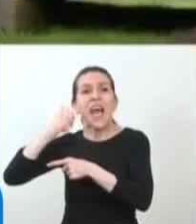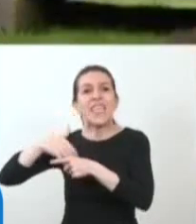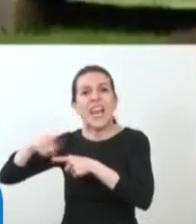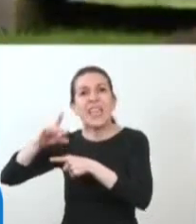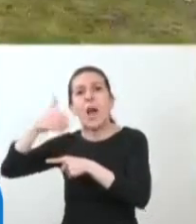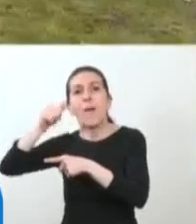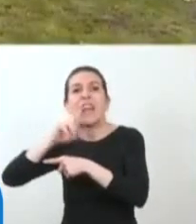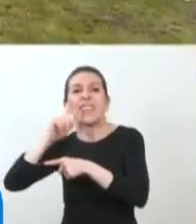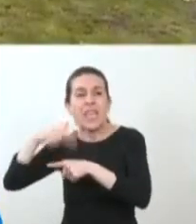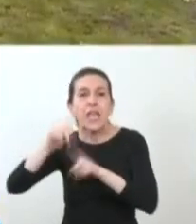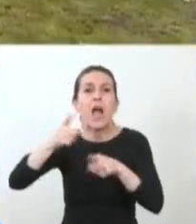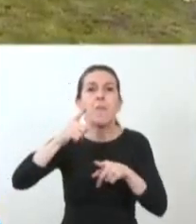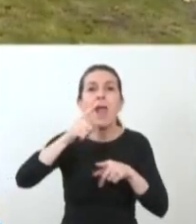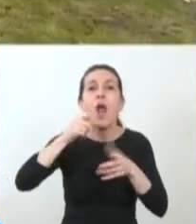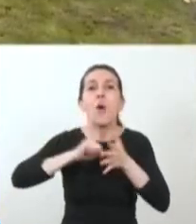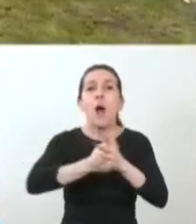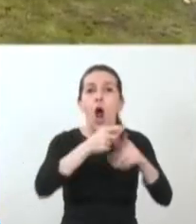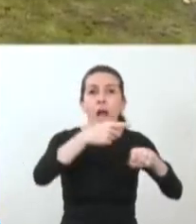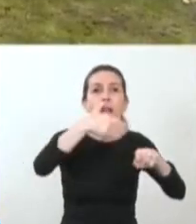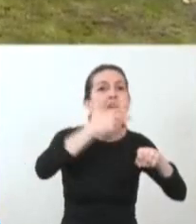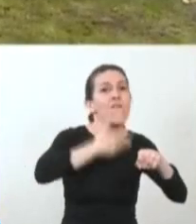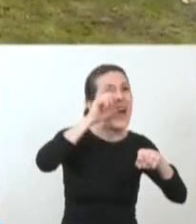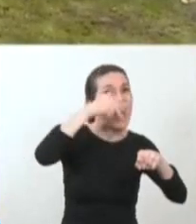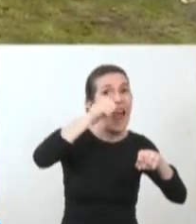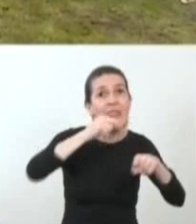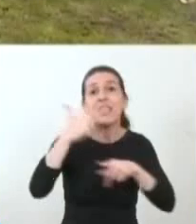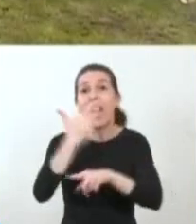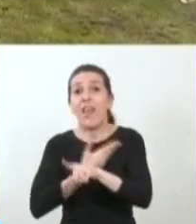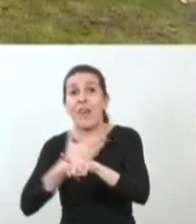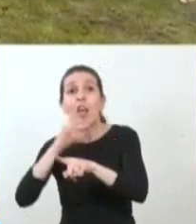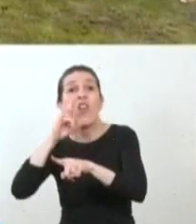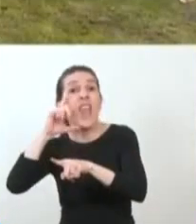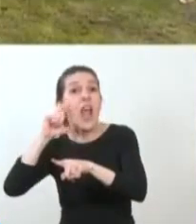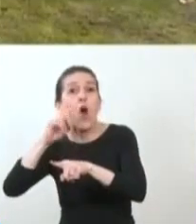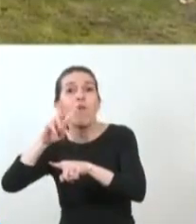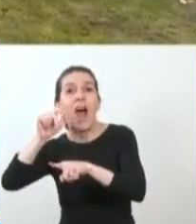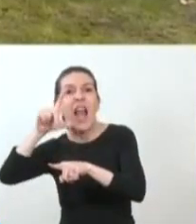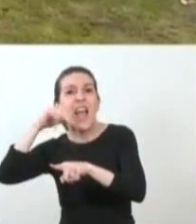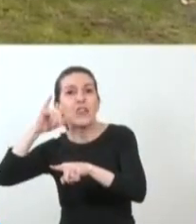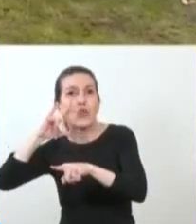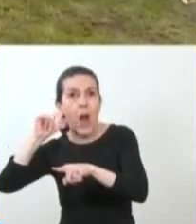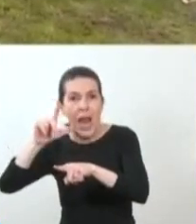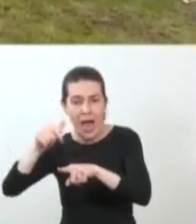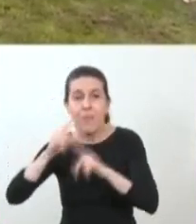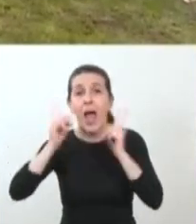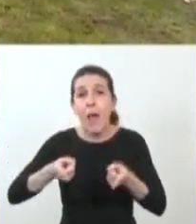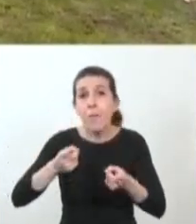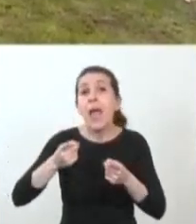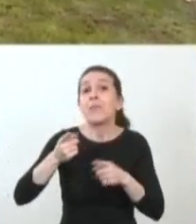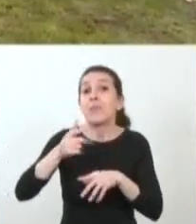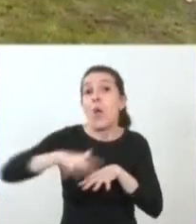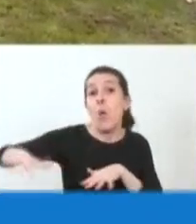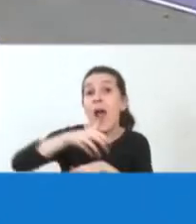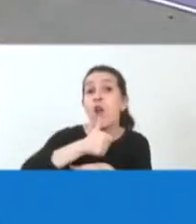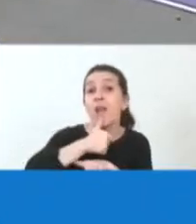nardini de moreno marian fernández de 3 de febrero diego valenzuela nos reciben también desde quilmes